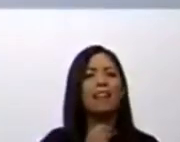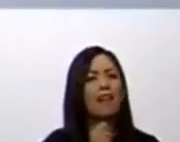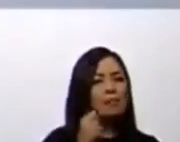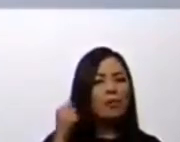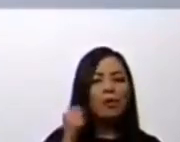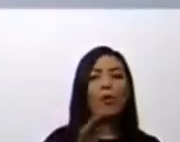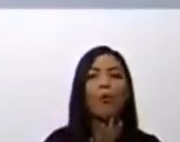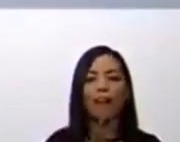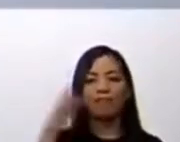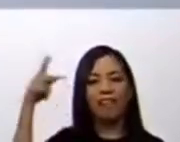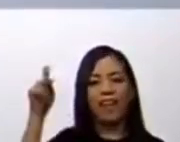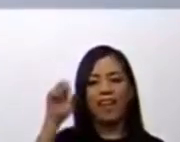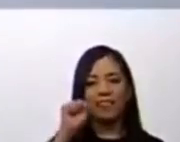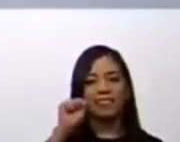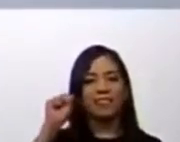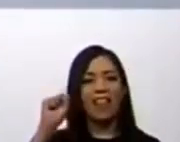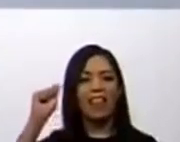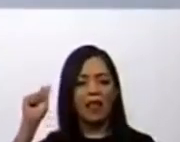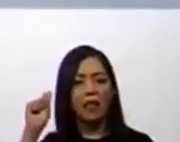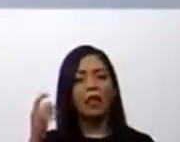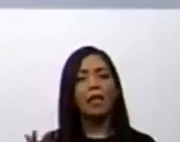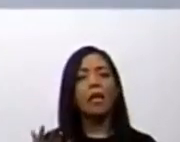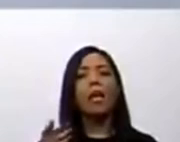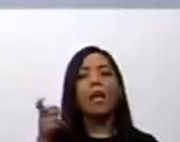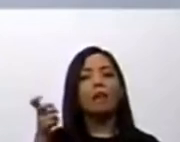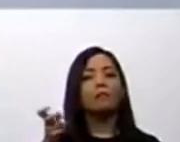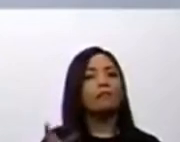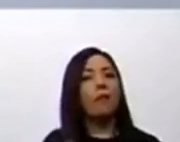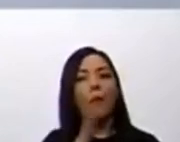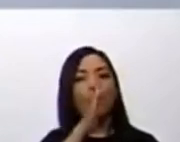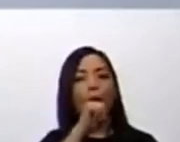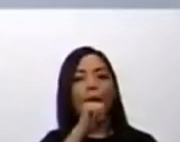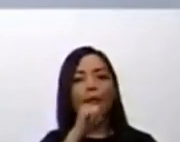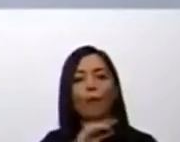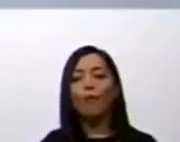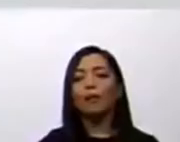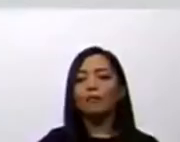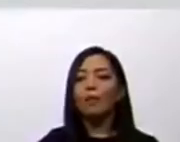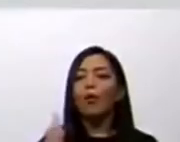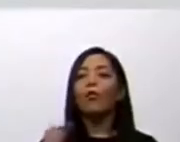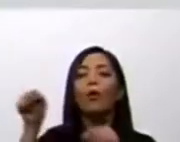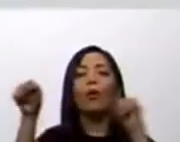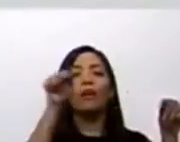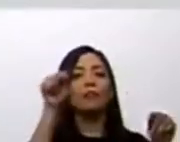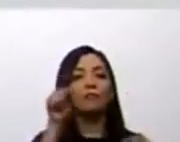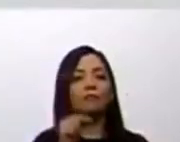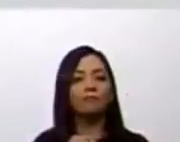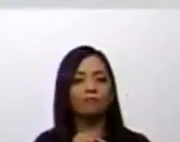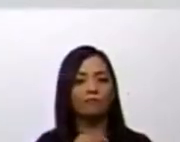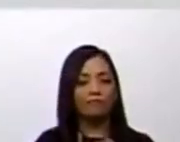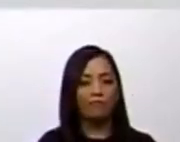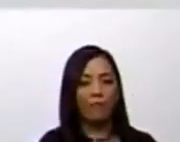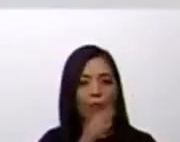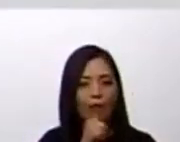un ejemplo, ya se llevaron debates entre los candidatos a dirigir los destinos de Zapopan y Guadalajara, dos de las ciudades más importantes de